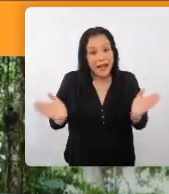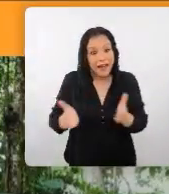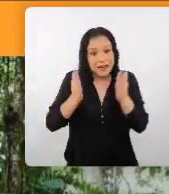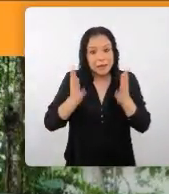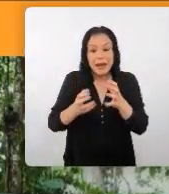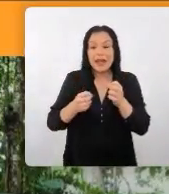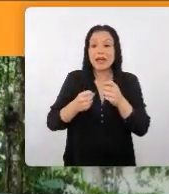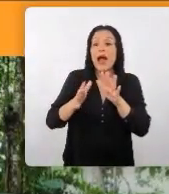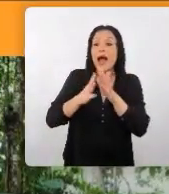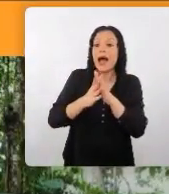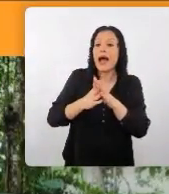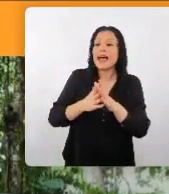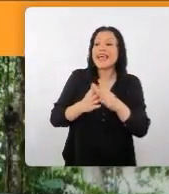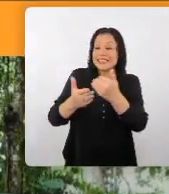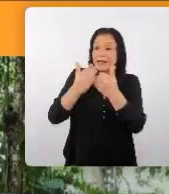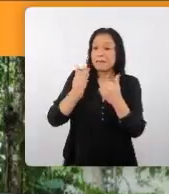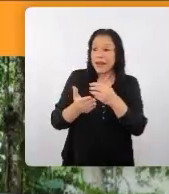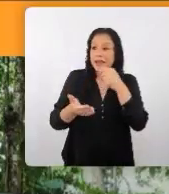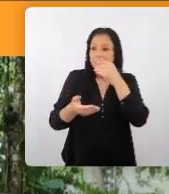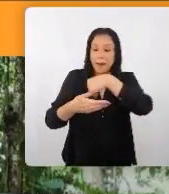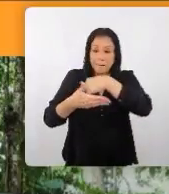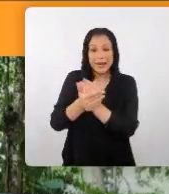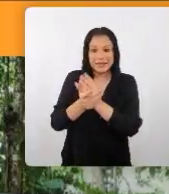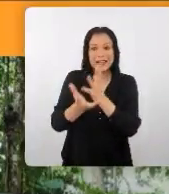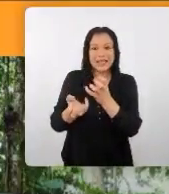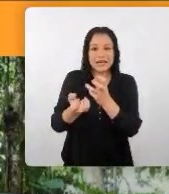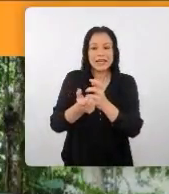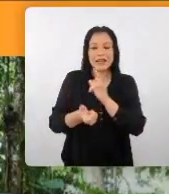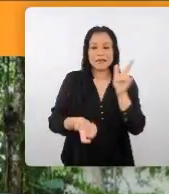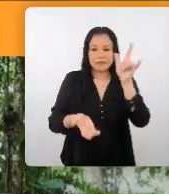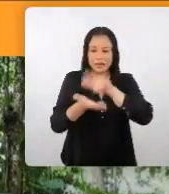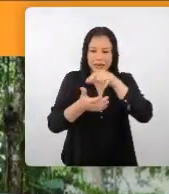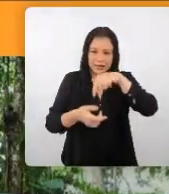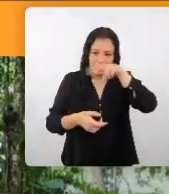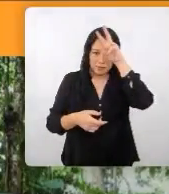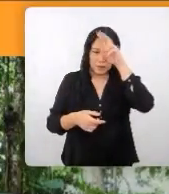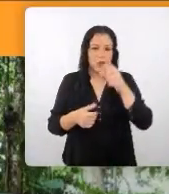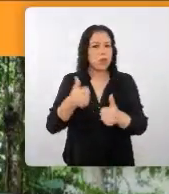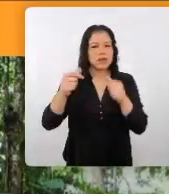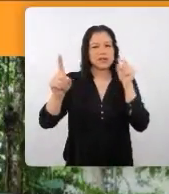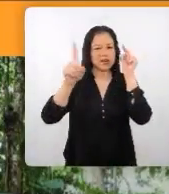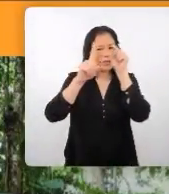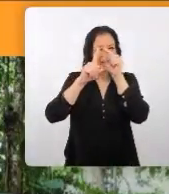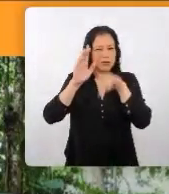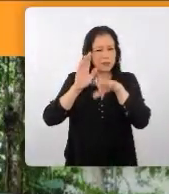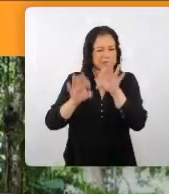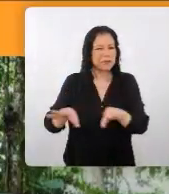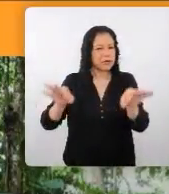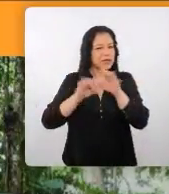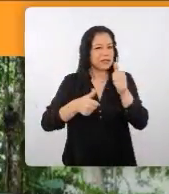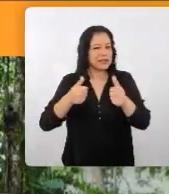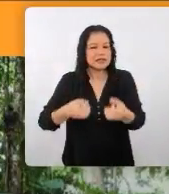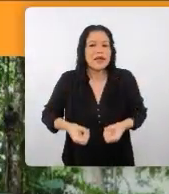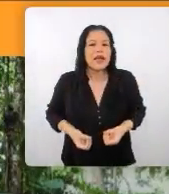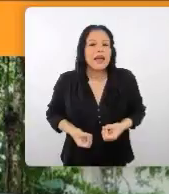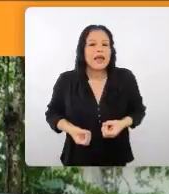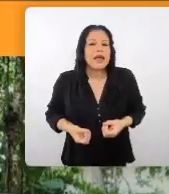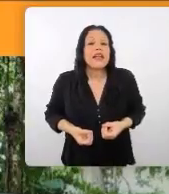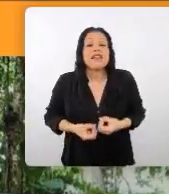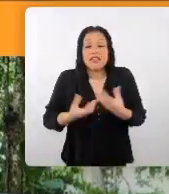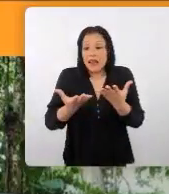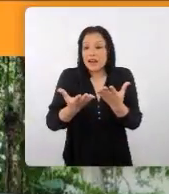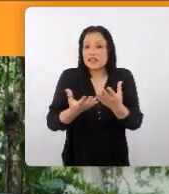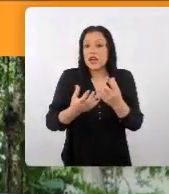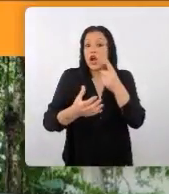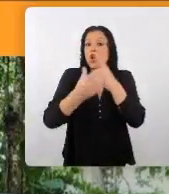de los viajeros. La principal finalidad también de esta campaña es generar confianza en